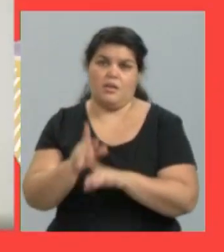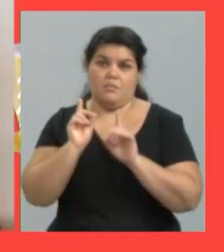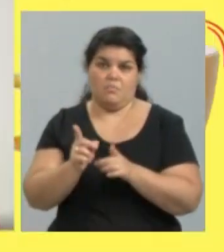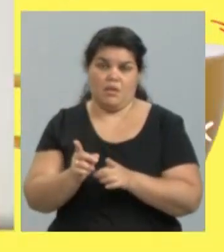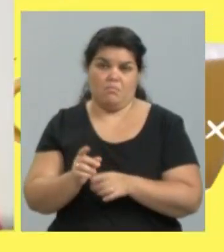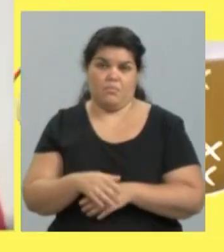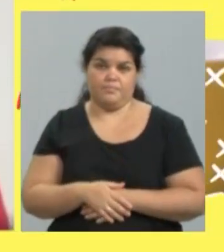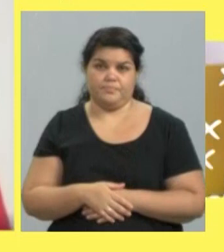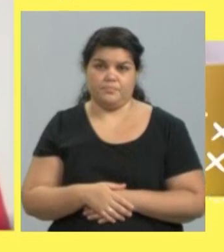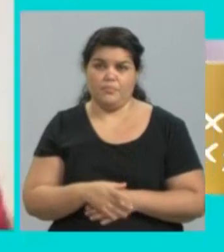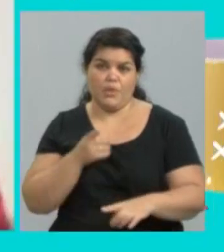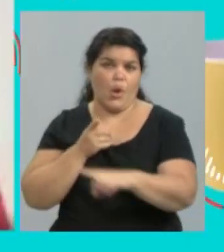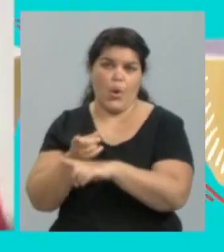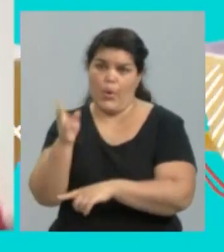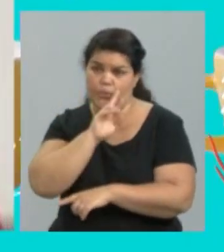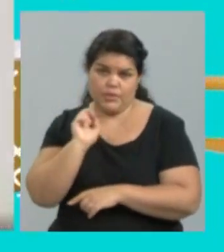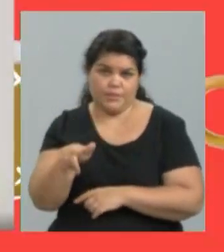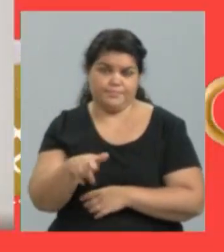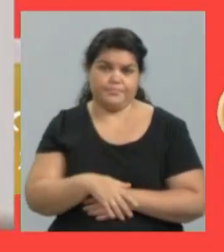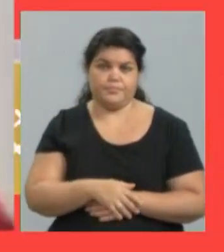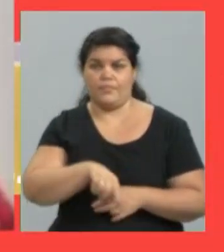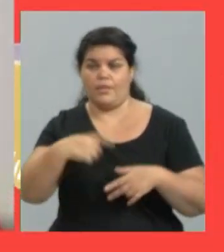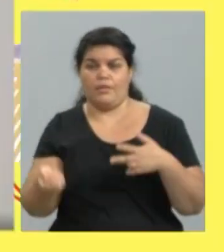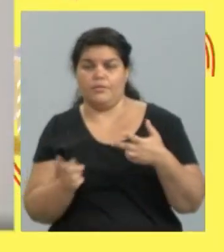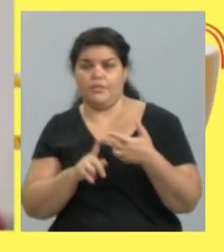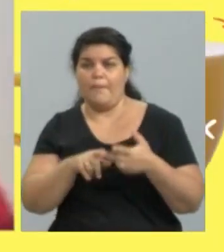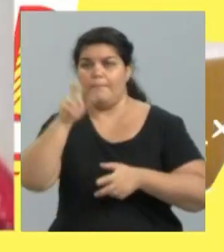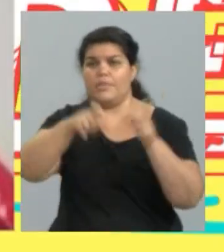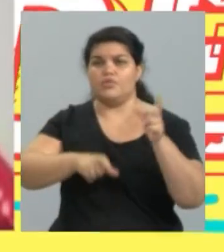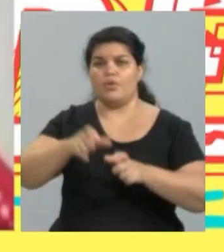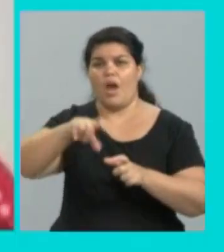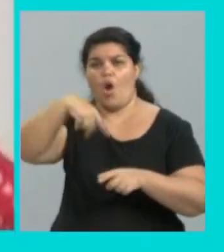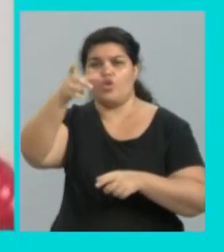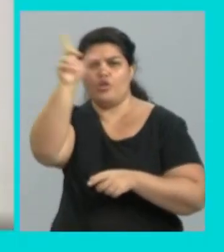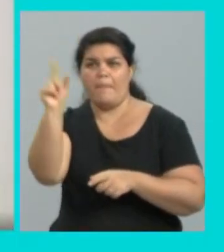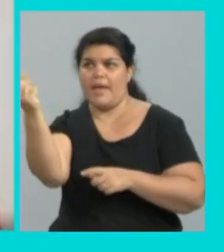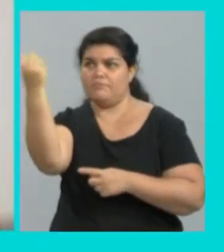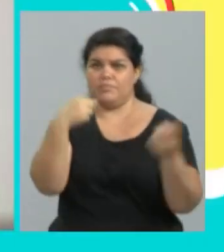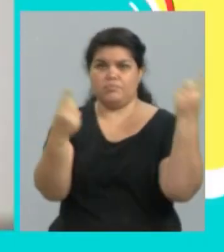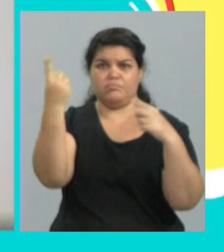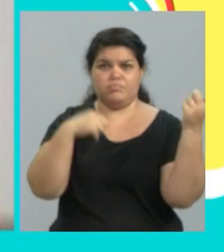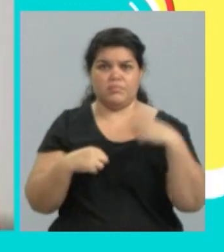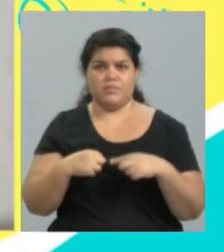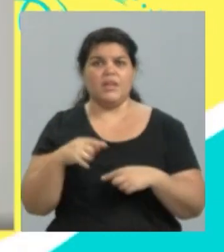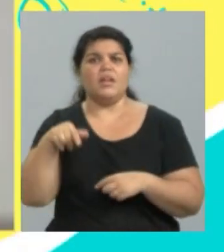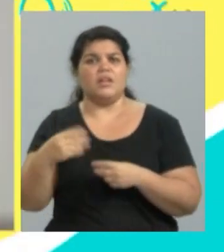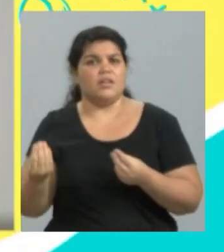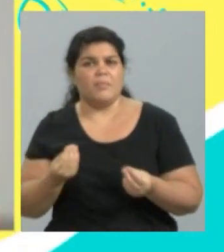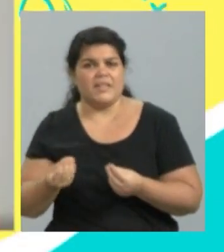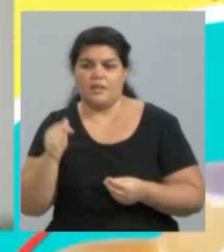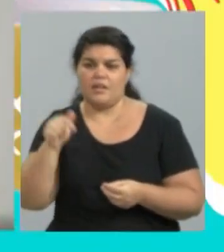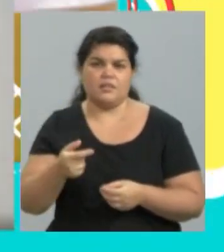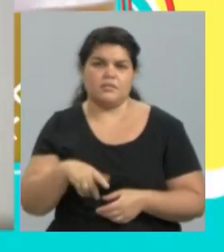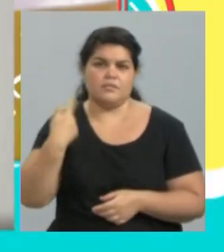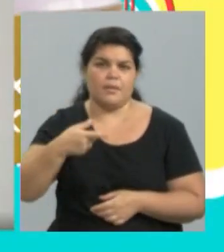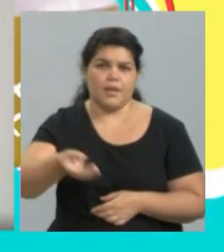las mujeres, ¿no? En definitiva. Y después con las personas migrantes, bueno, hay un discurso instalado en la sociedad que tiene que